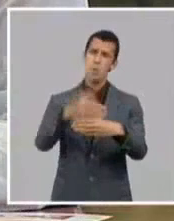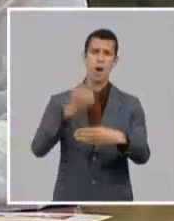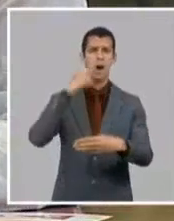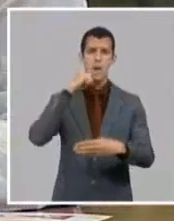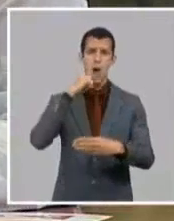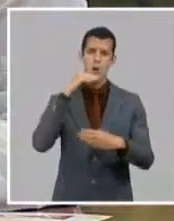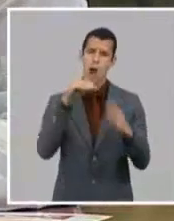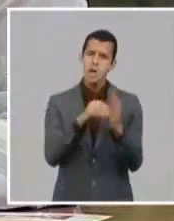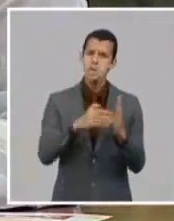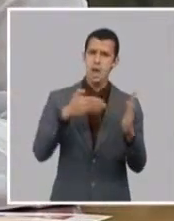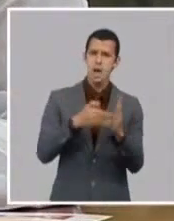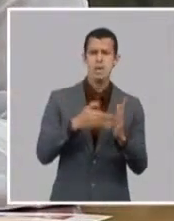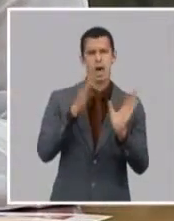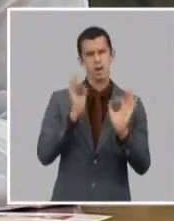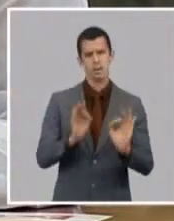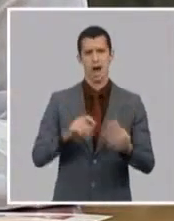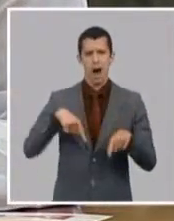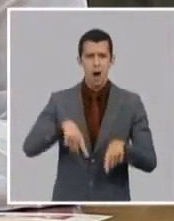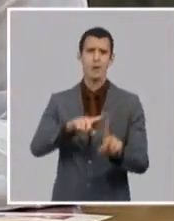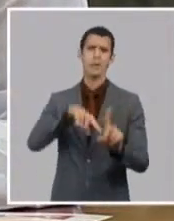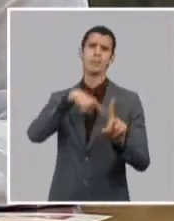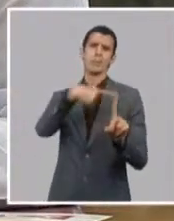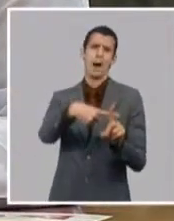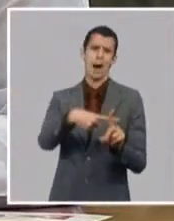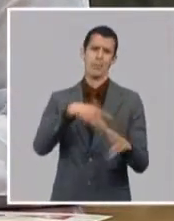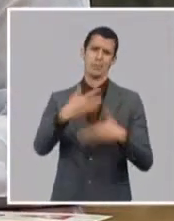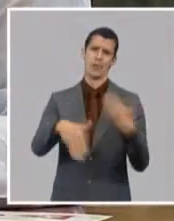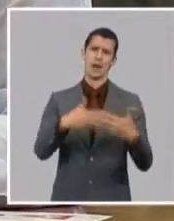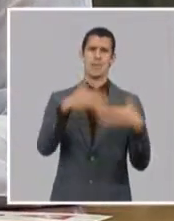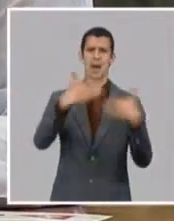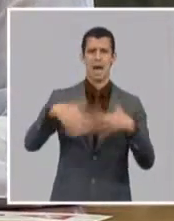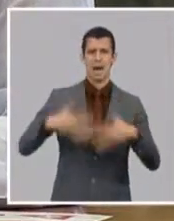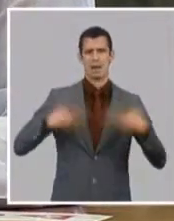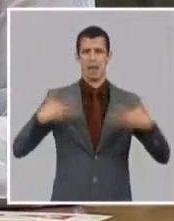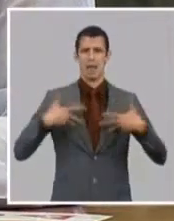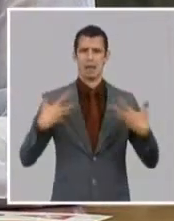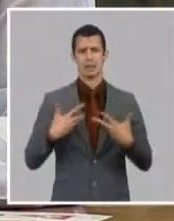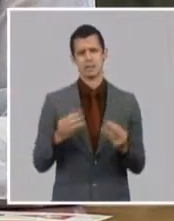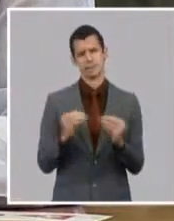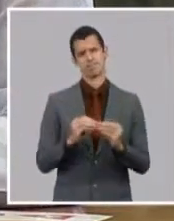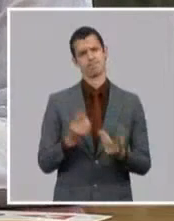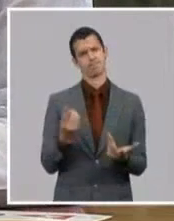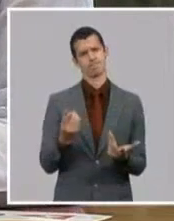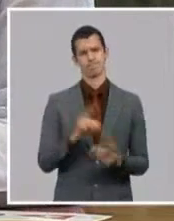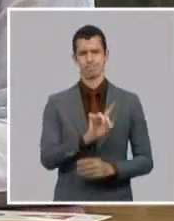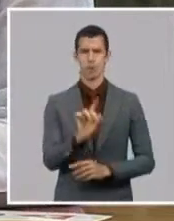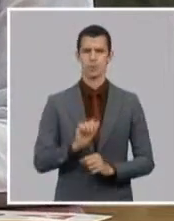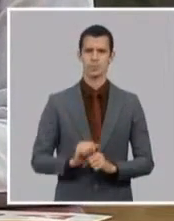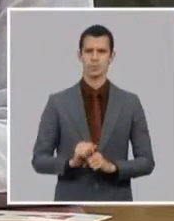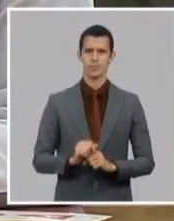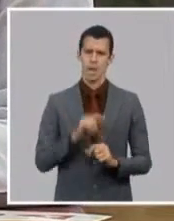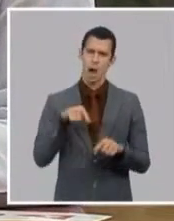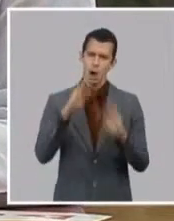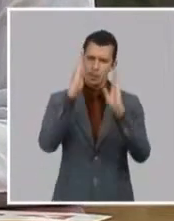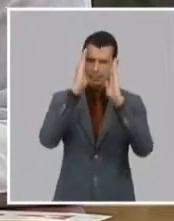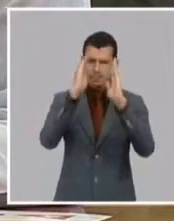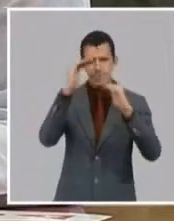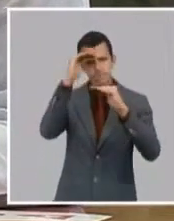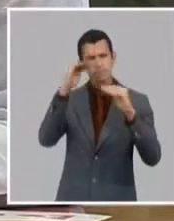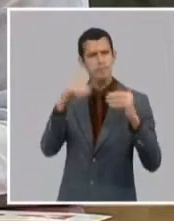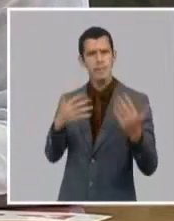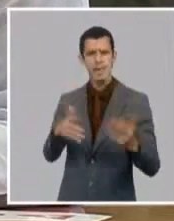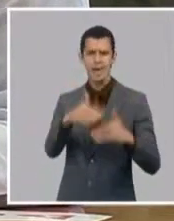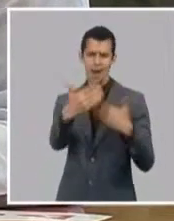disturbios. Vamos entonces a hablar un poco de los disturbios. ¿Qué han significado estos disturbios que han ocurrido? Primero,